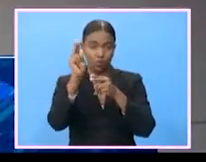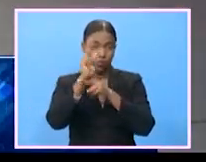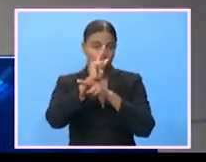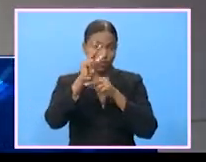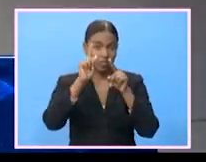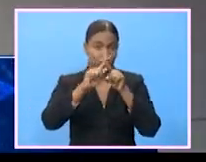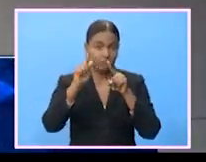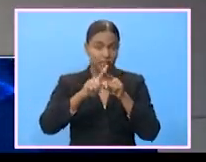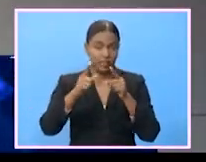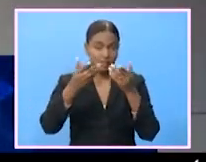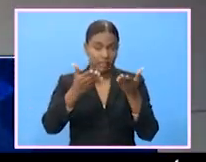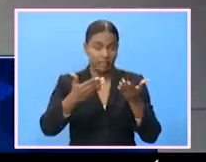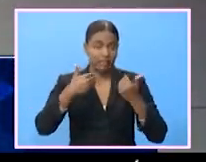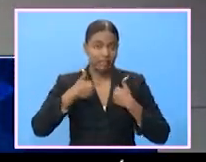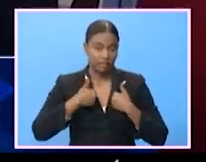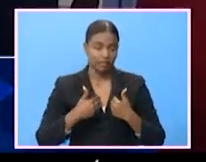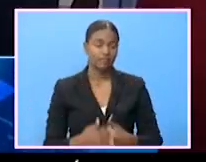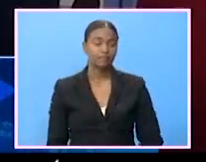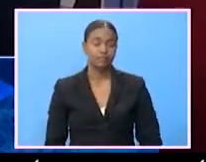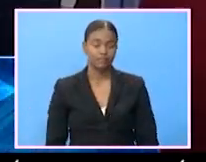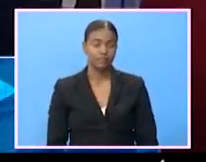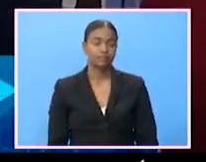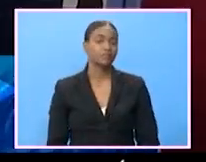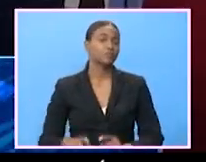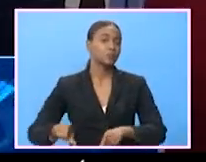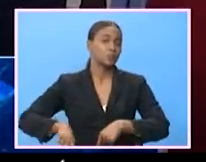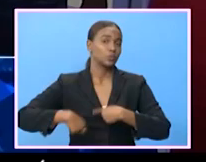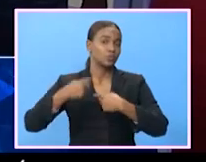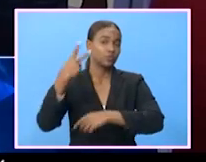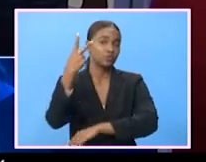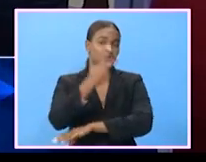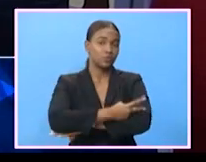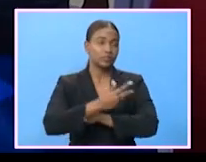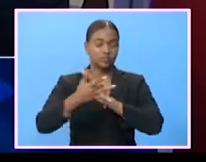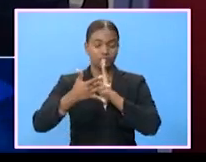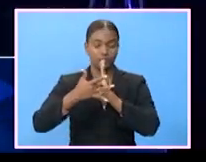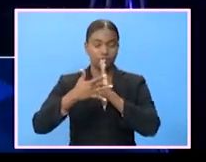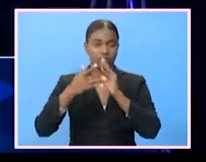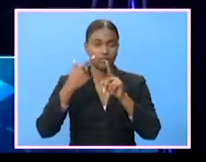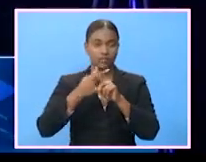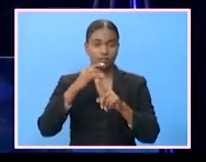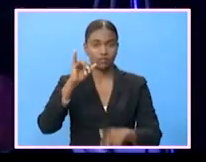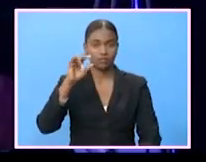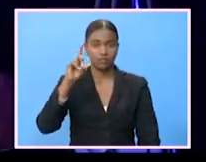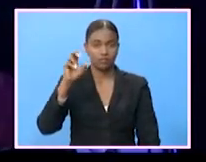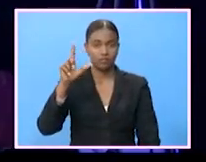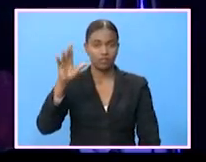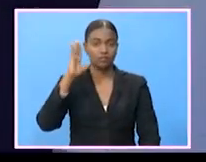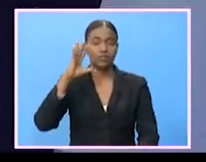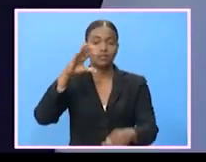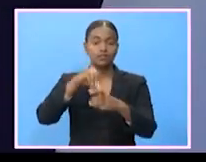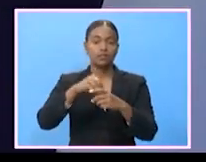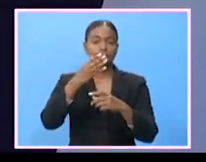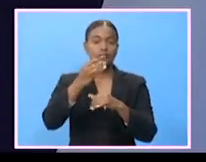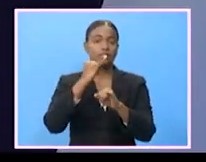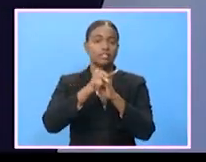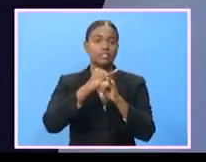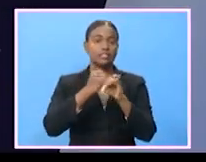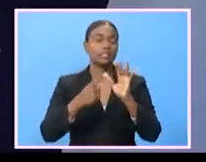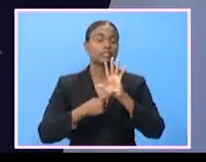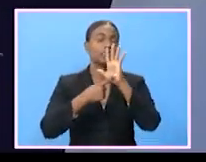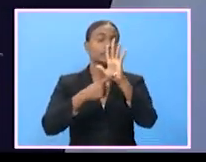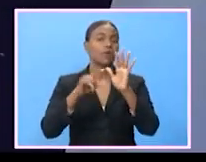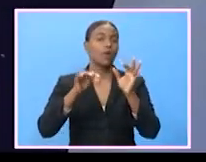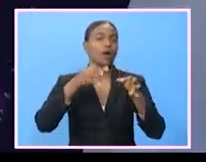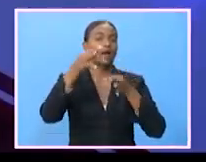diferentes objetos de medición. Durante 2 días, técnicos del INDOCAL estarán en la sede de la institución mostrando y